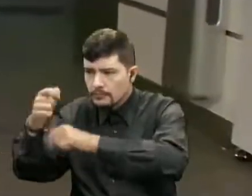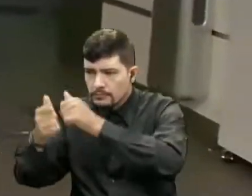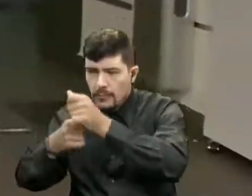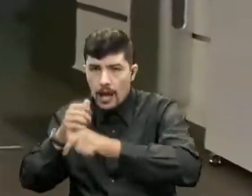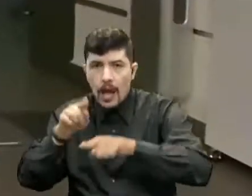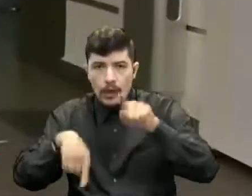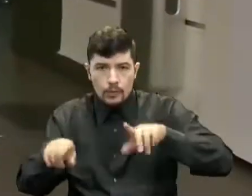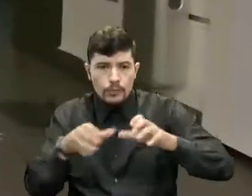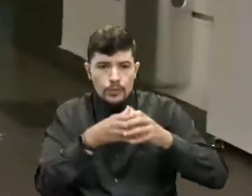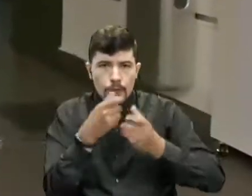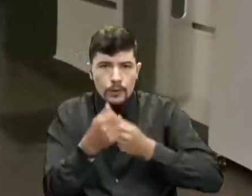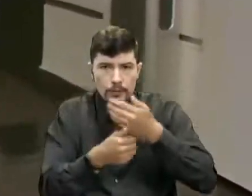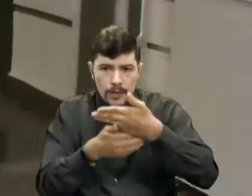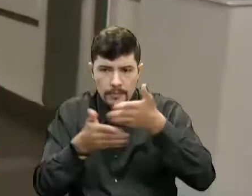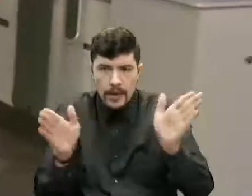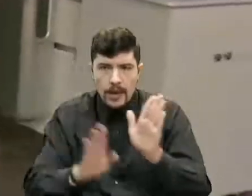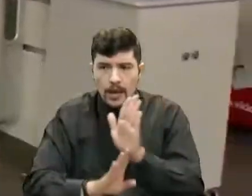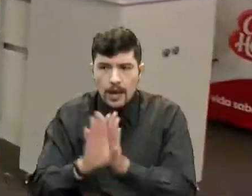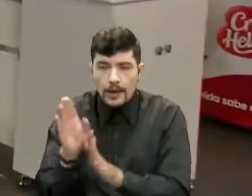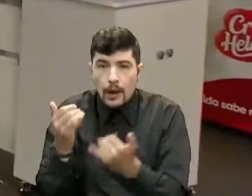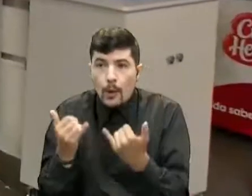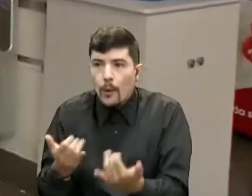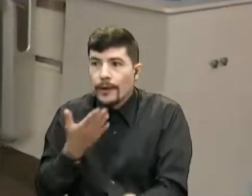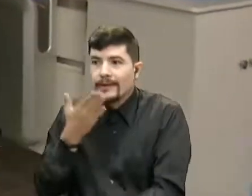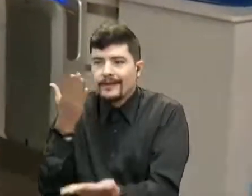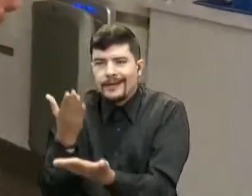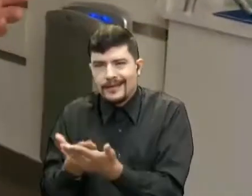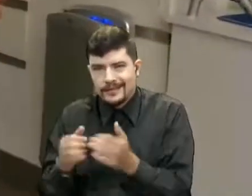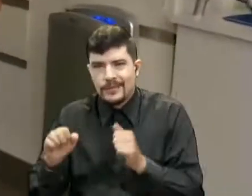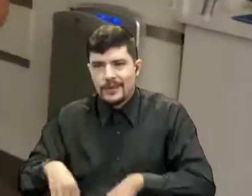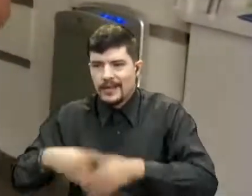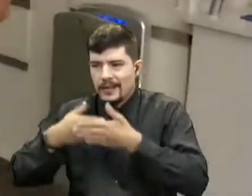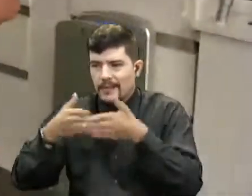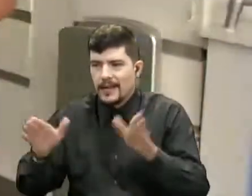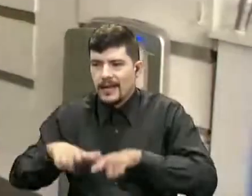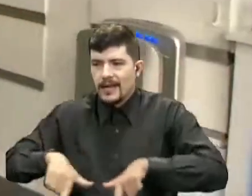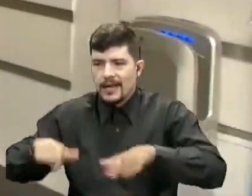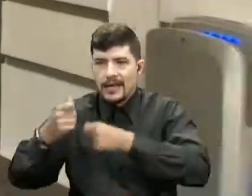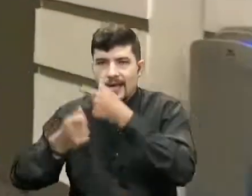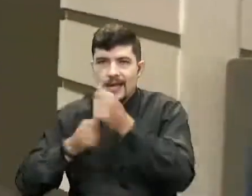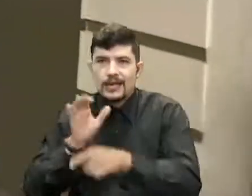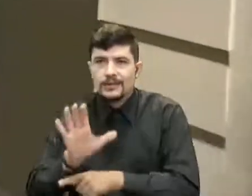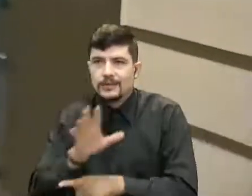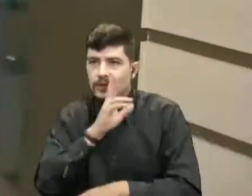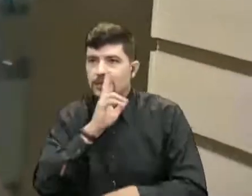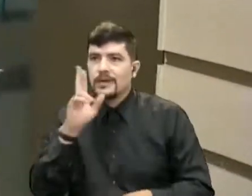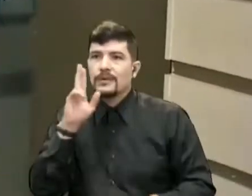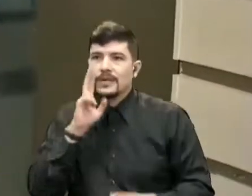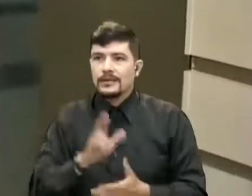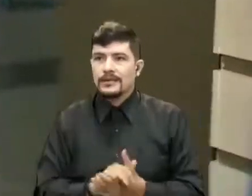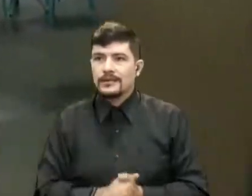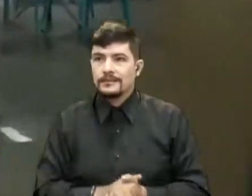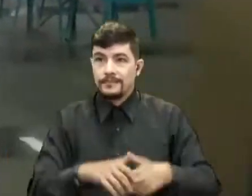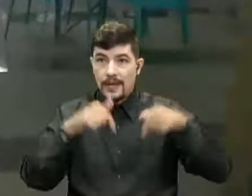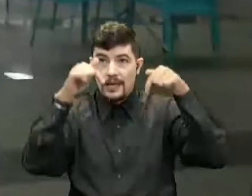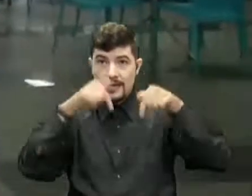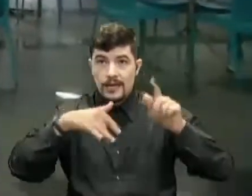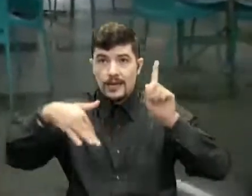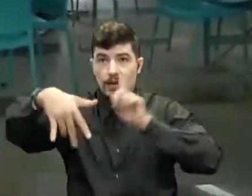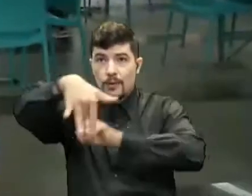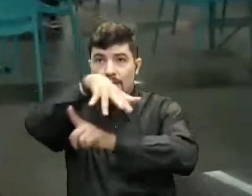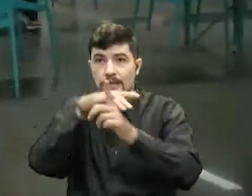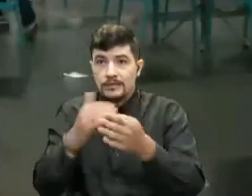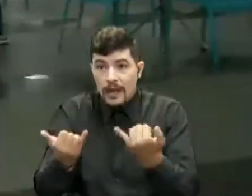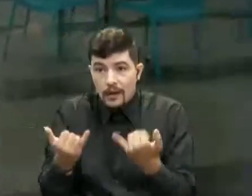que hoy le dan gracias a que han podido abrir sus locales como son los restaurantes. Este es el panorama a